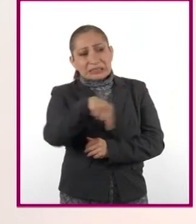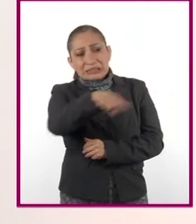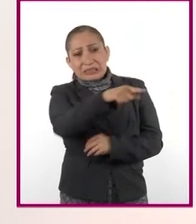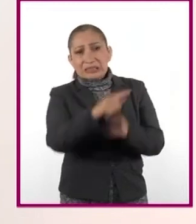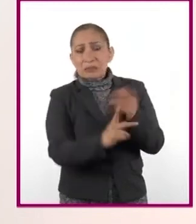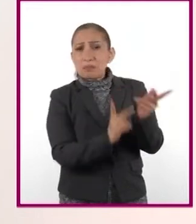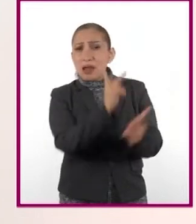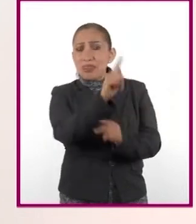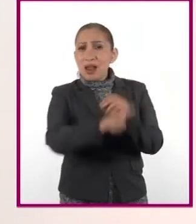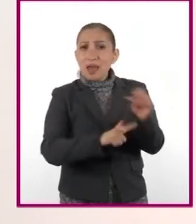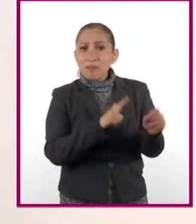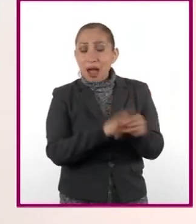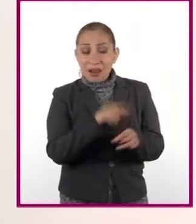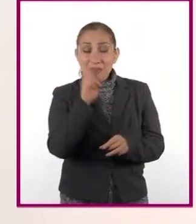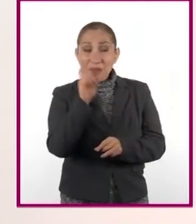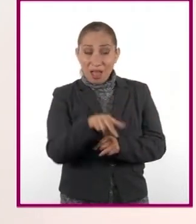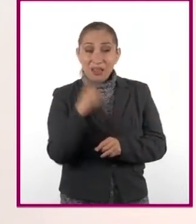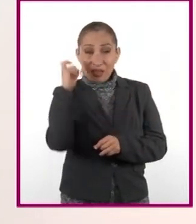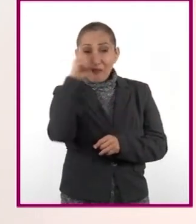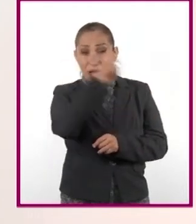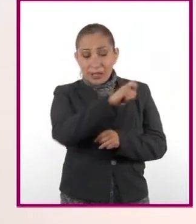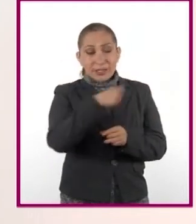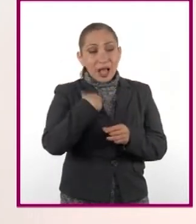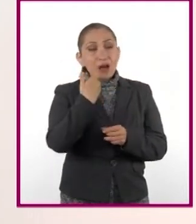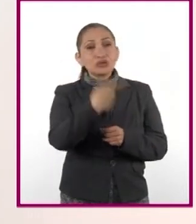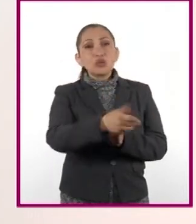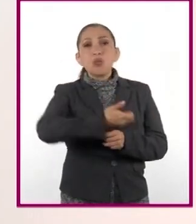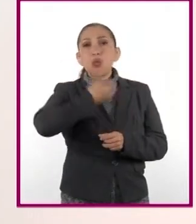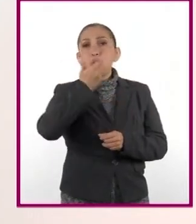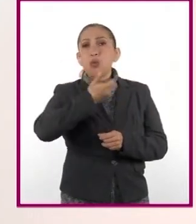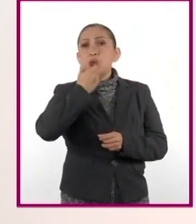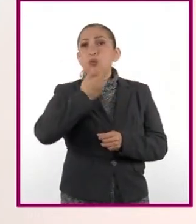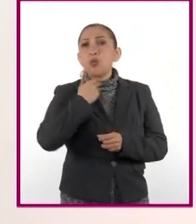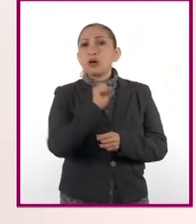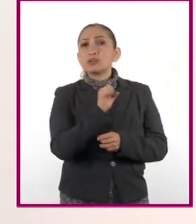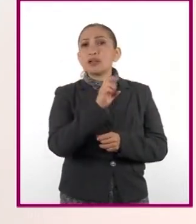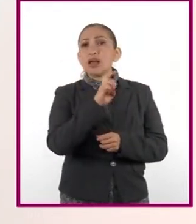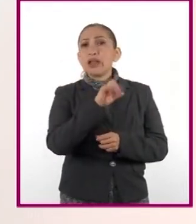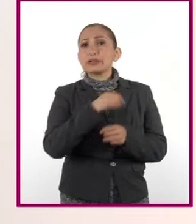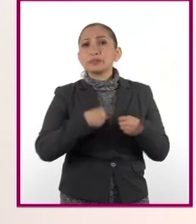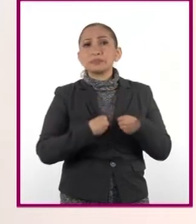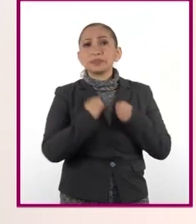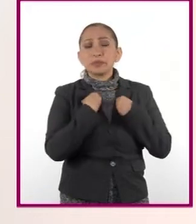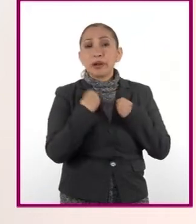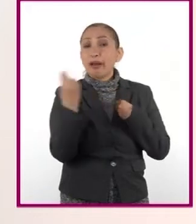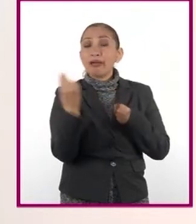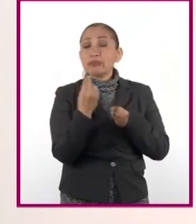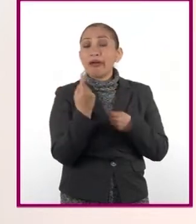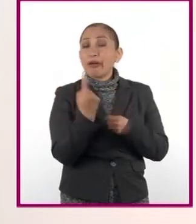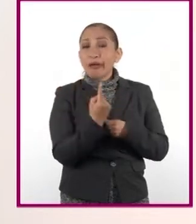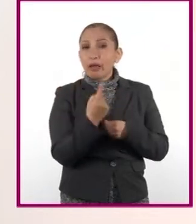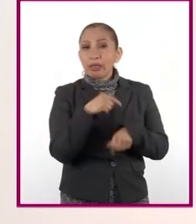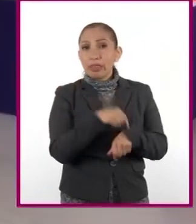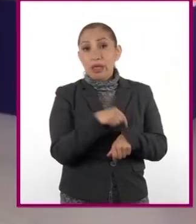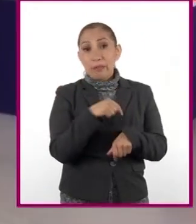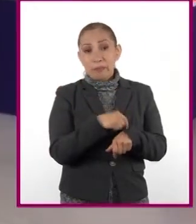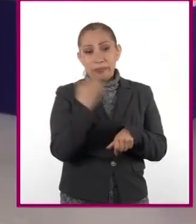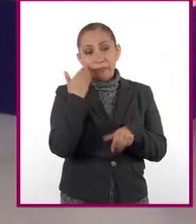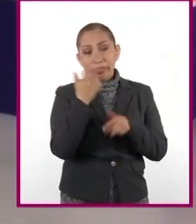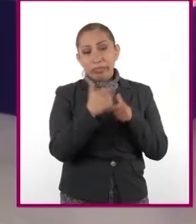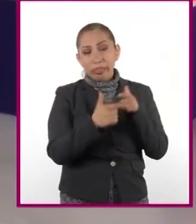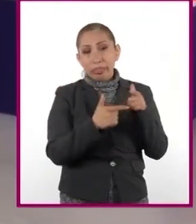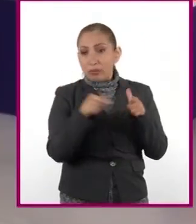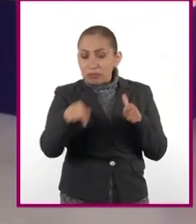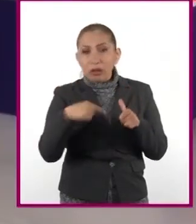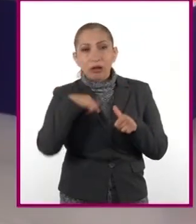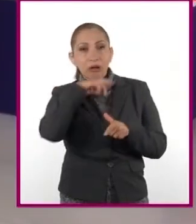vida y que dificulta el proceso de adaptación de los seres vivos y que requiere de tiempo.